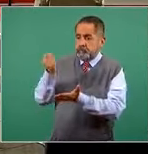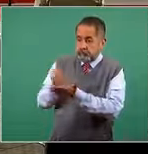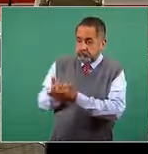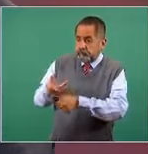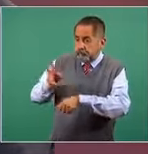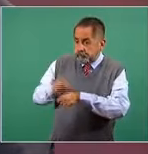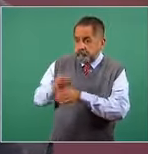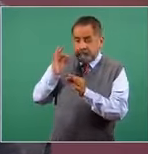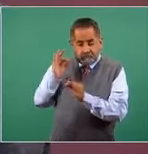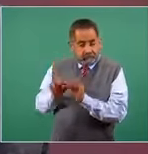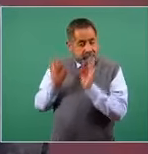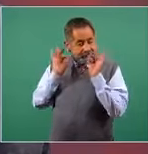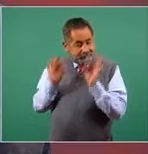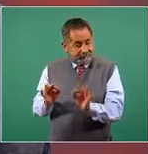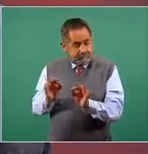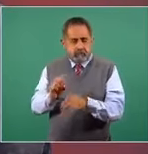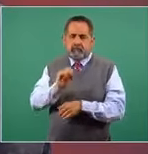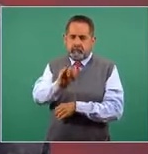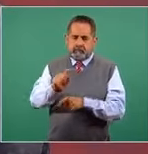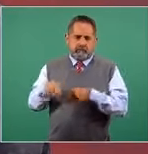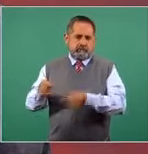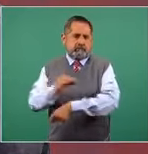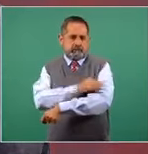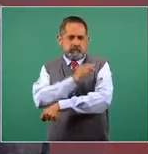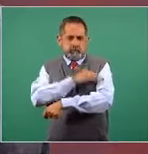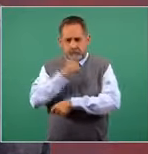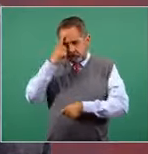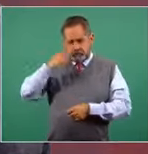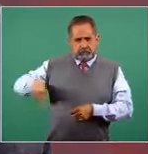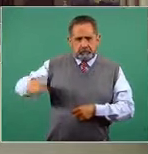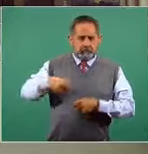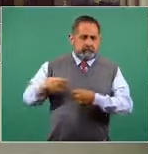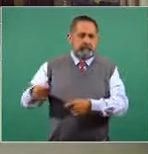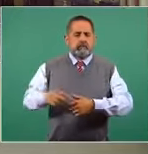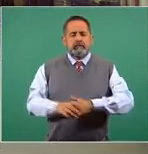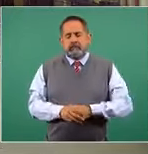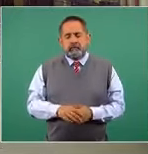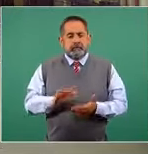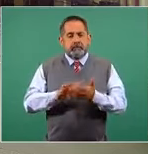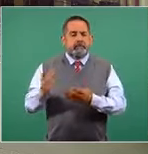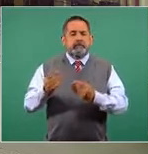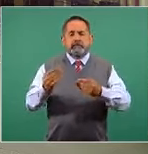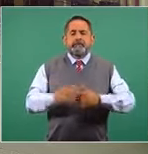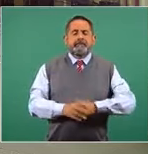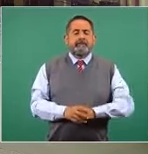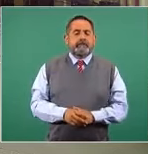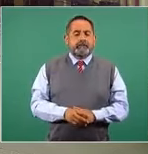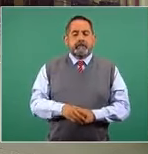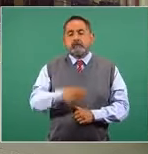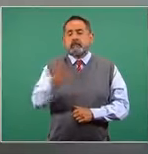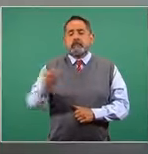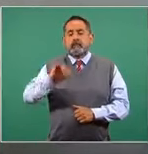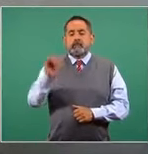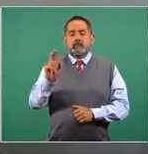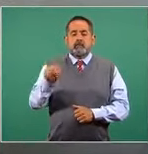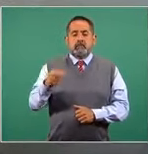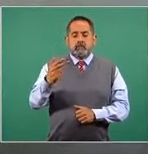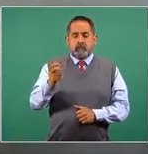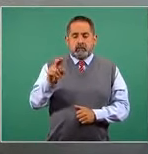regla, serán consideradas para la vacunación. Muchas gracias. Juan Hernández, por